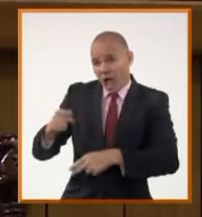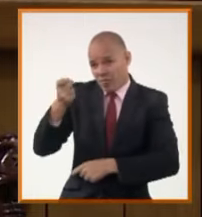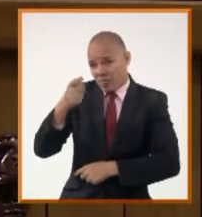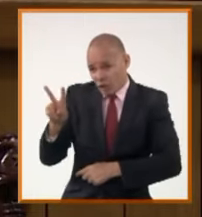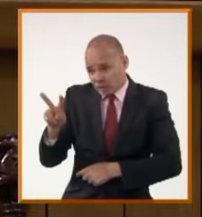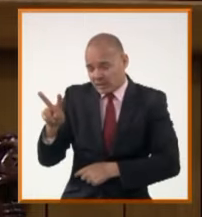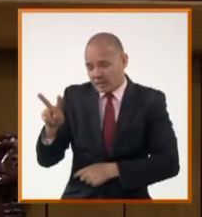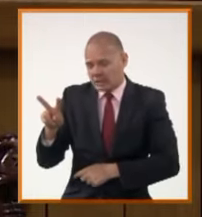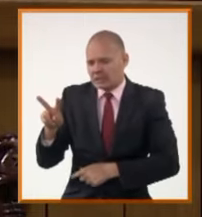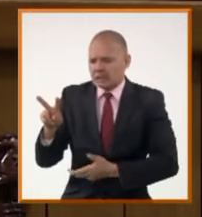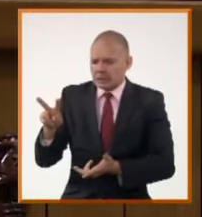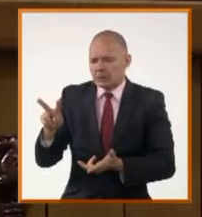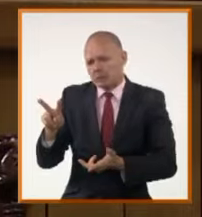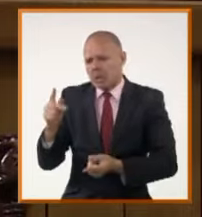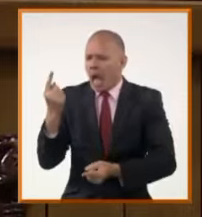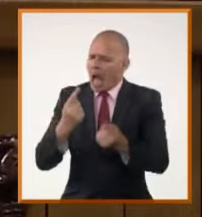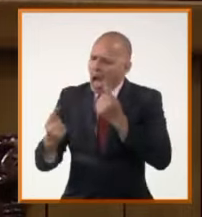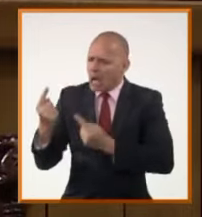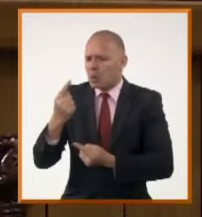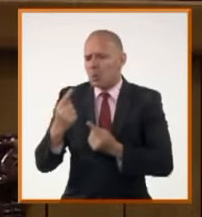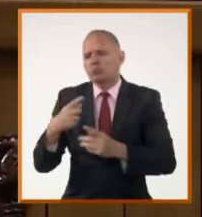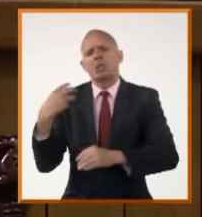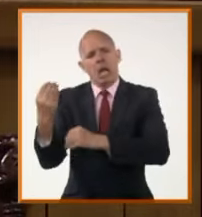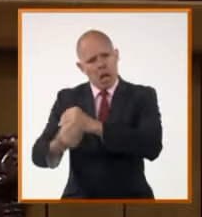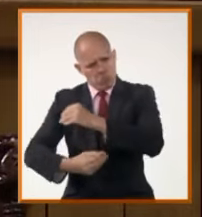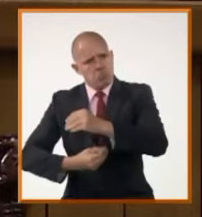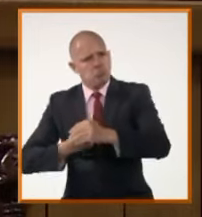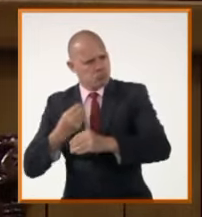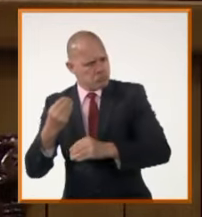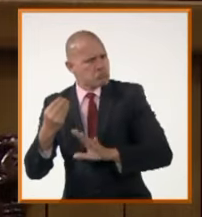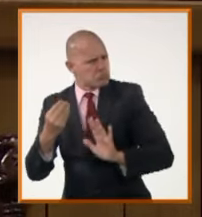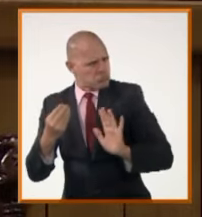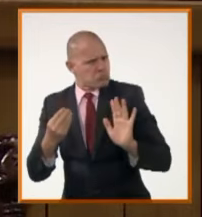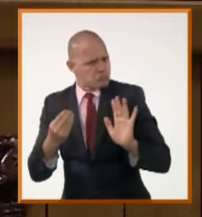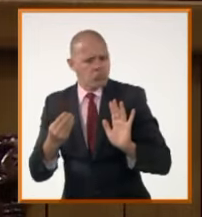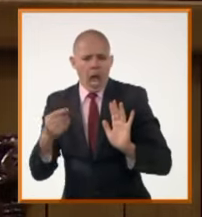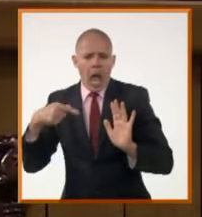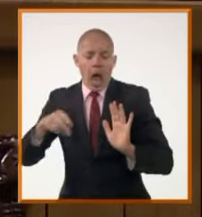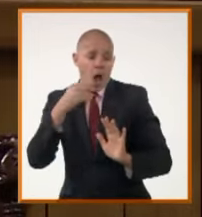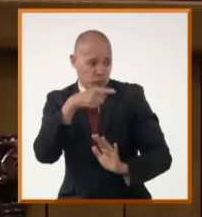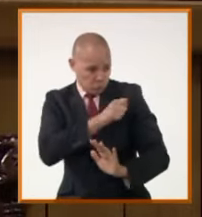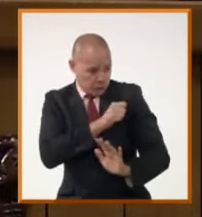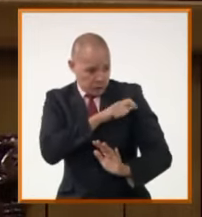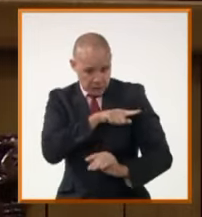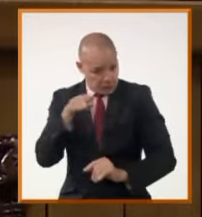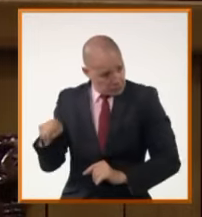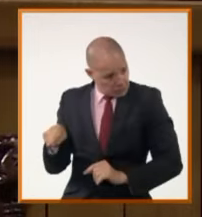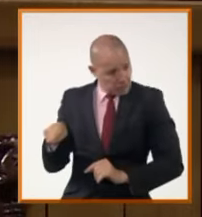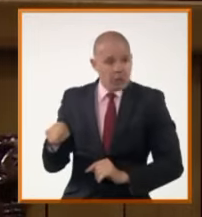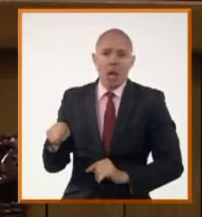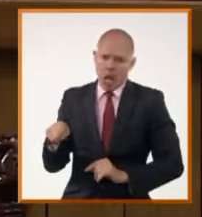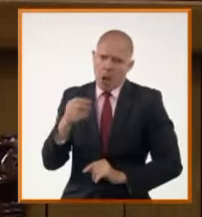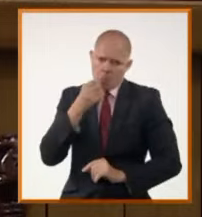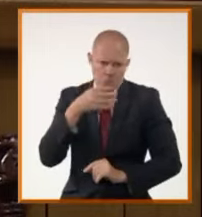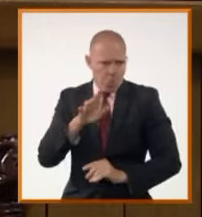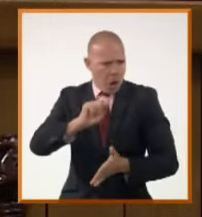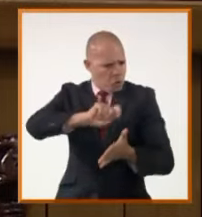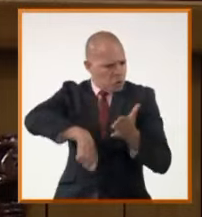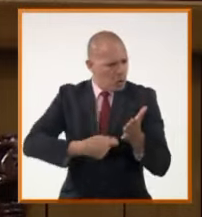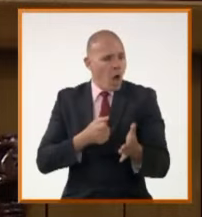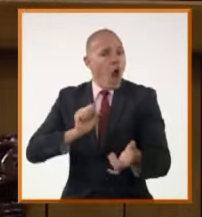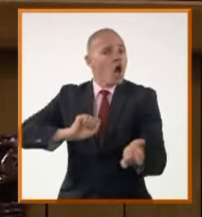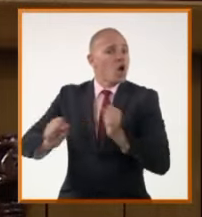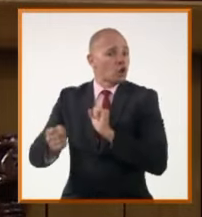bueno, eso tiene determinado riesgo. Vamos a hacer un proceso de certificación y si no tiene problema, oye, mejor que se haga aquí, hay que